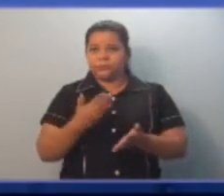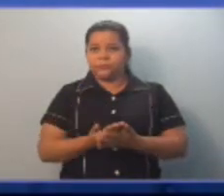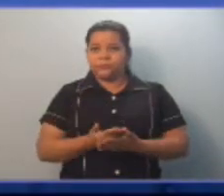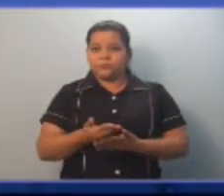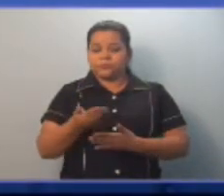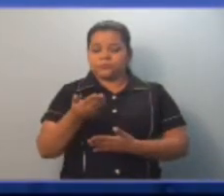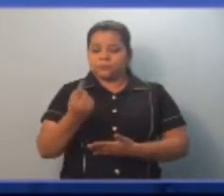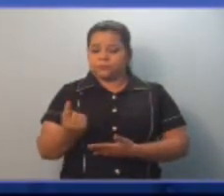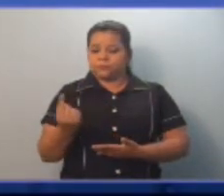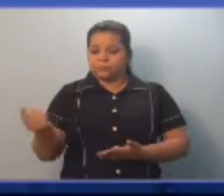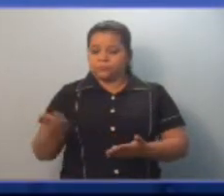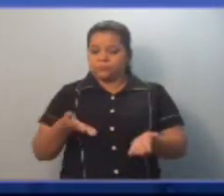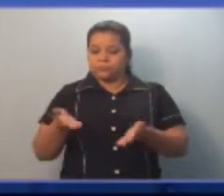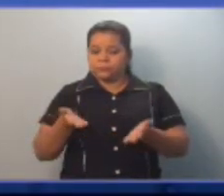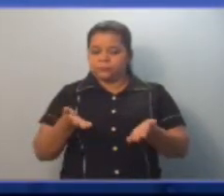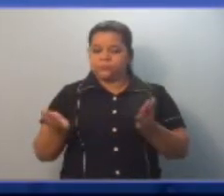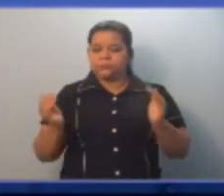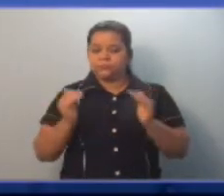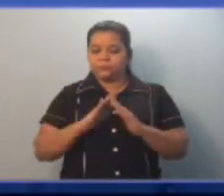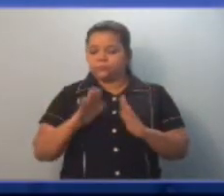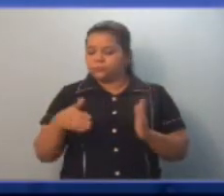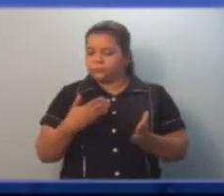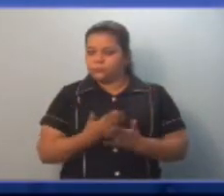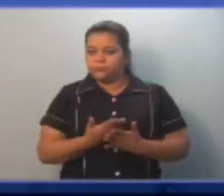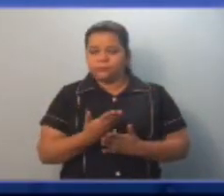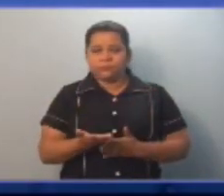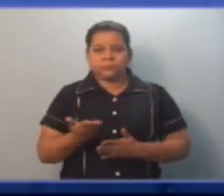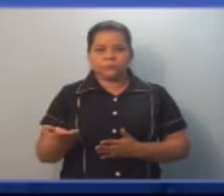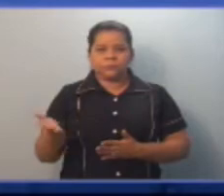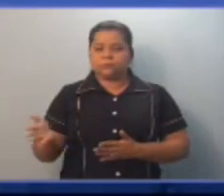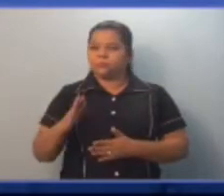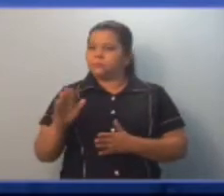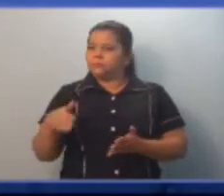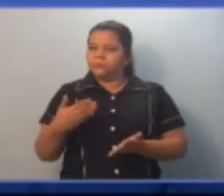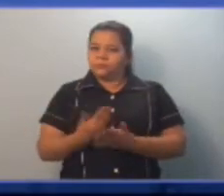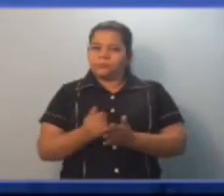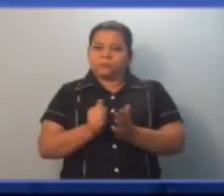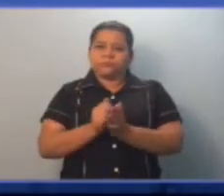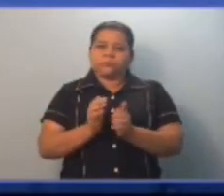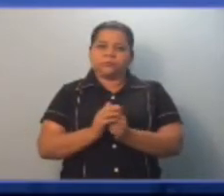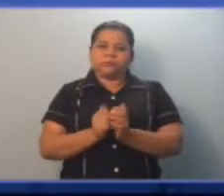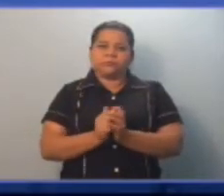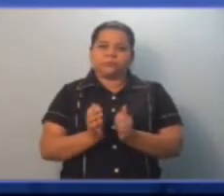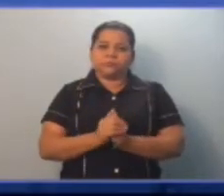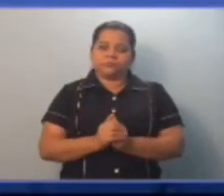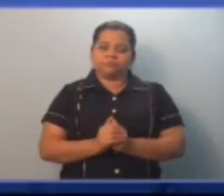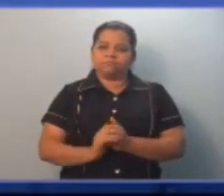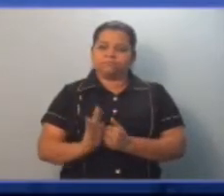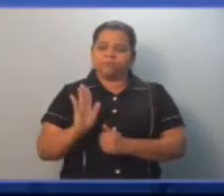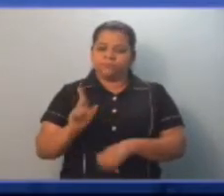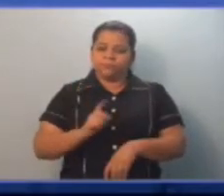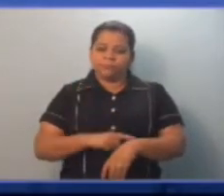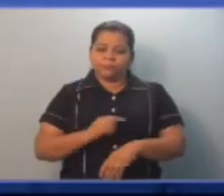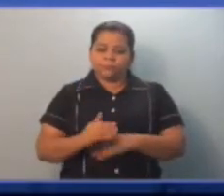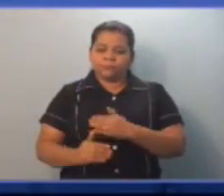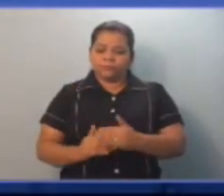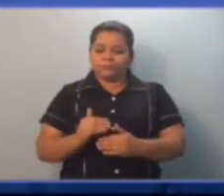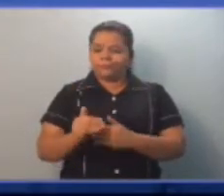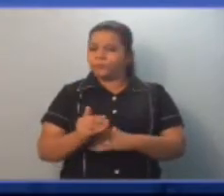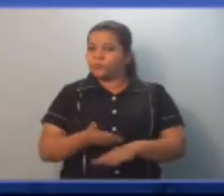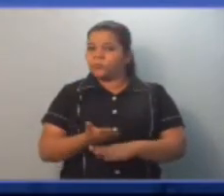servicio, también todas aquellas cuestiones y aquellos problemas que durante su gestión no pudieron ser